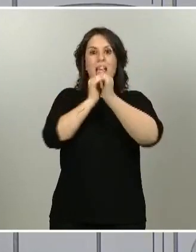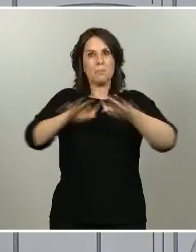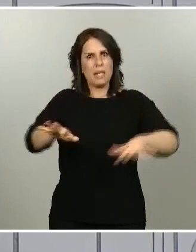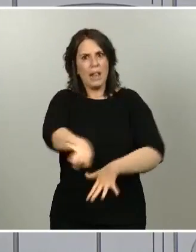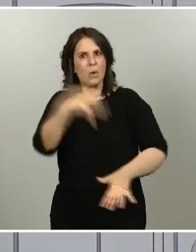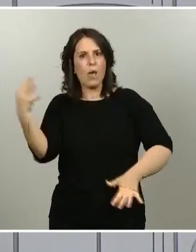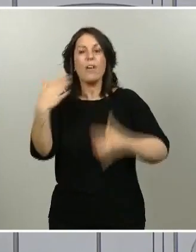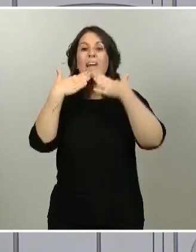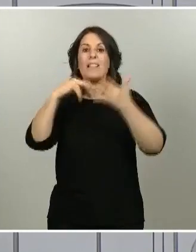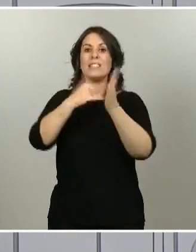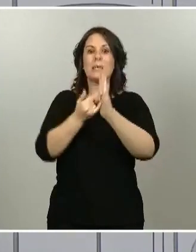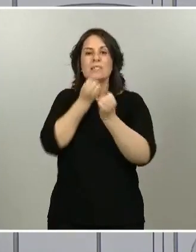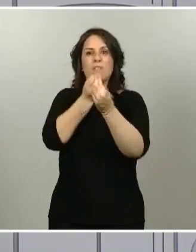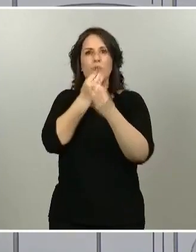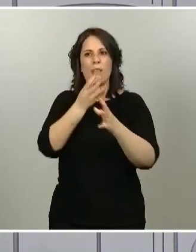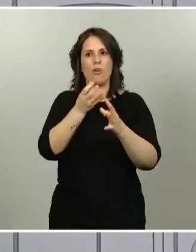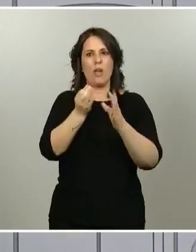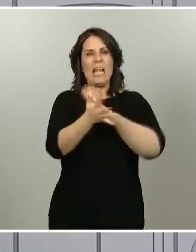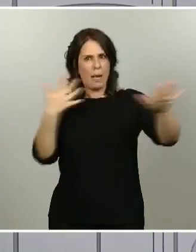información suficientemente rápidos y adecuados.